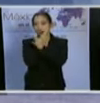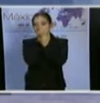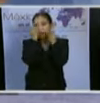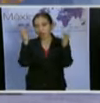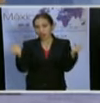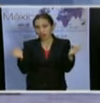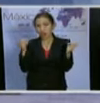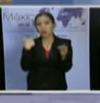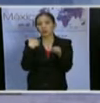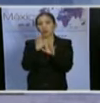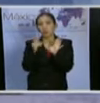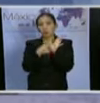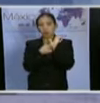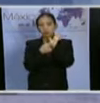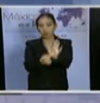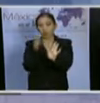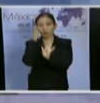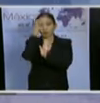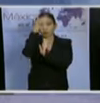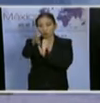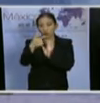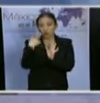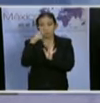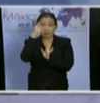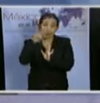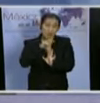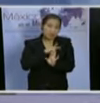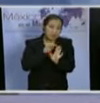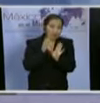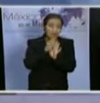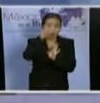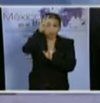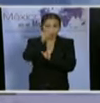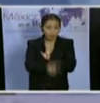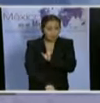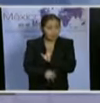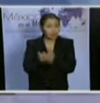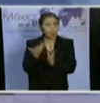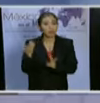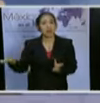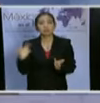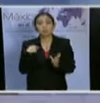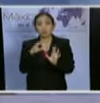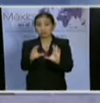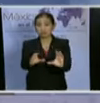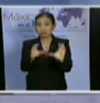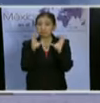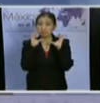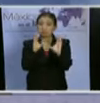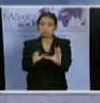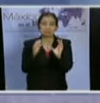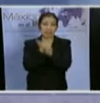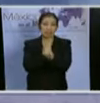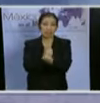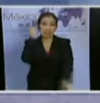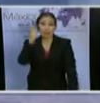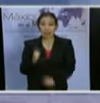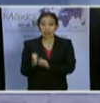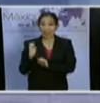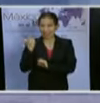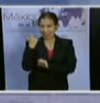anunciamos la siguiente proyección, que para mí sigue siendo una proyección realmente alarmante. En el mes de